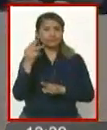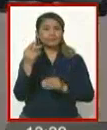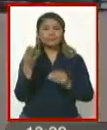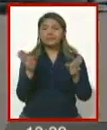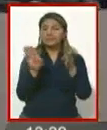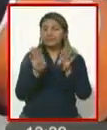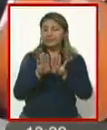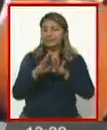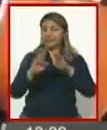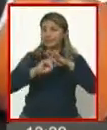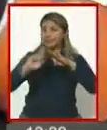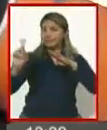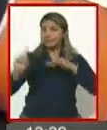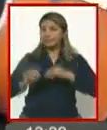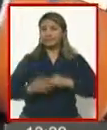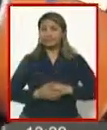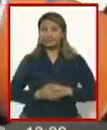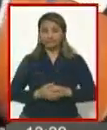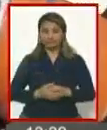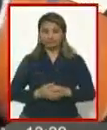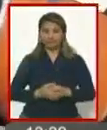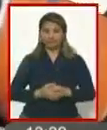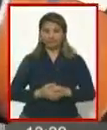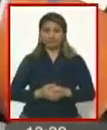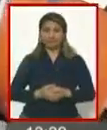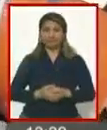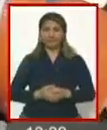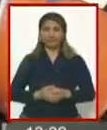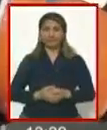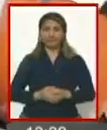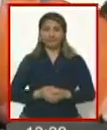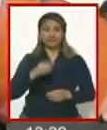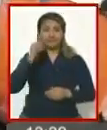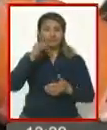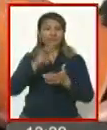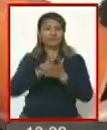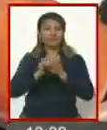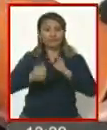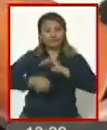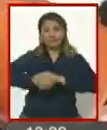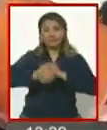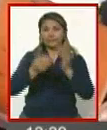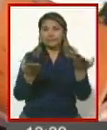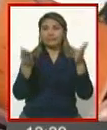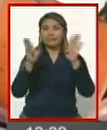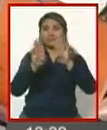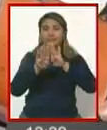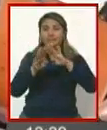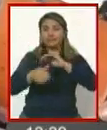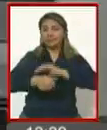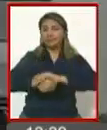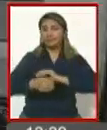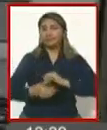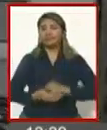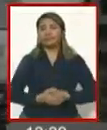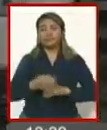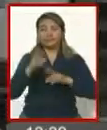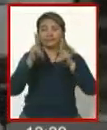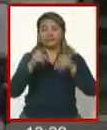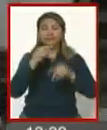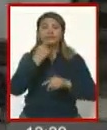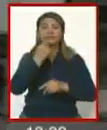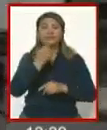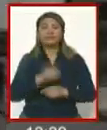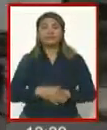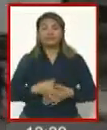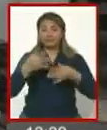cerró. ¿Él logró escapar? Se logró escapar, ahorita salió. Su señora está adentro, pero ella lo cerró, están adentro su señora esa. Las víctimas